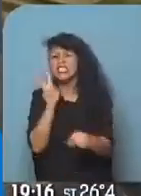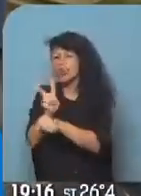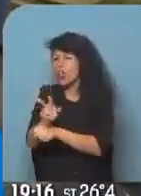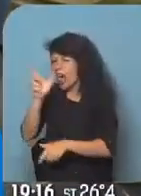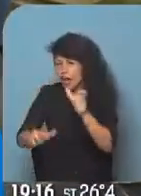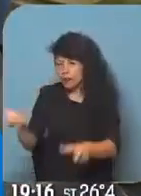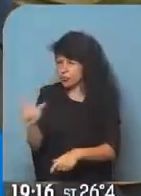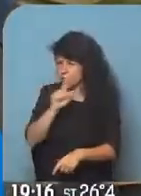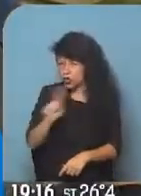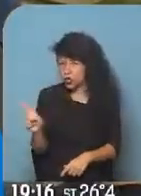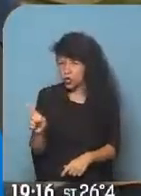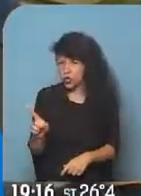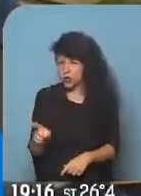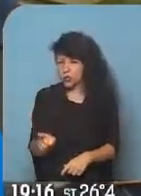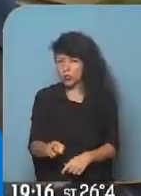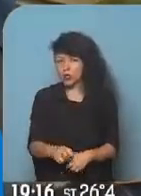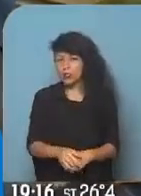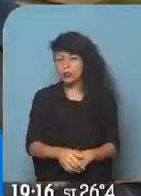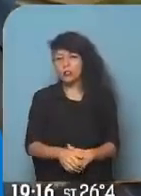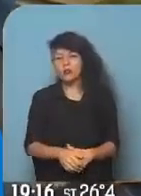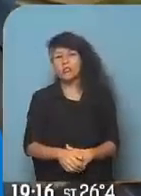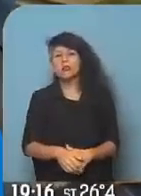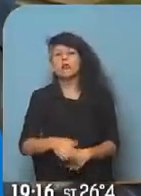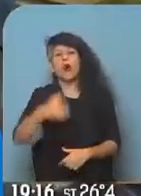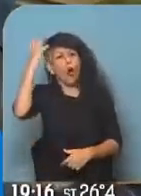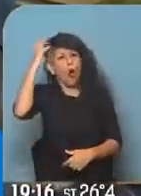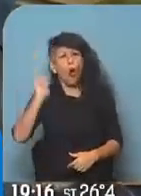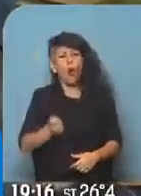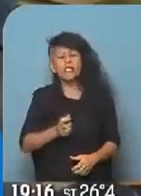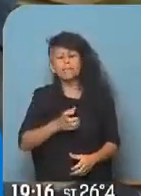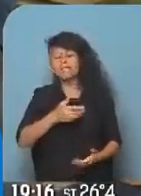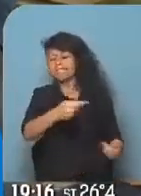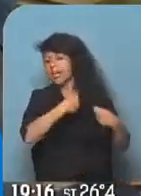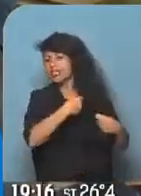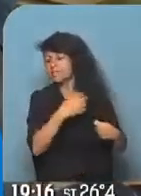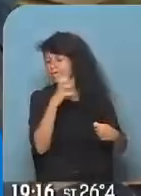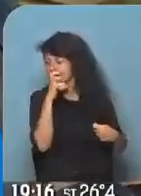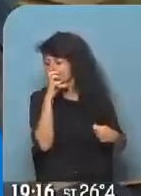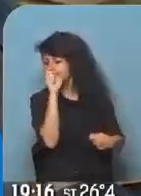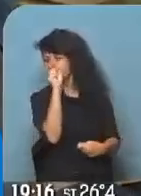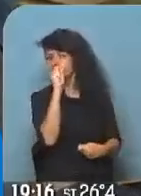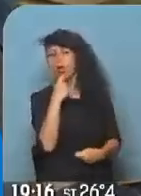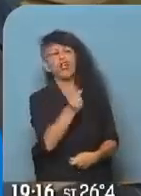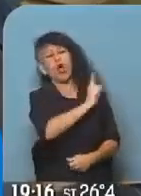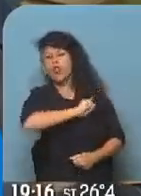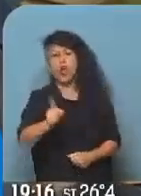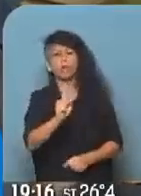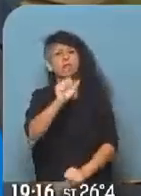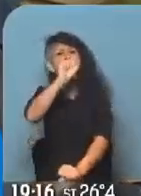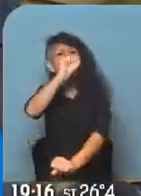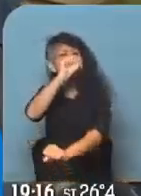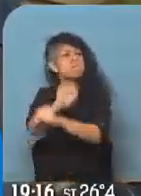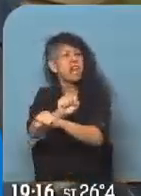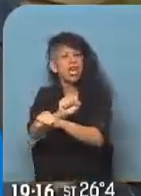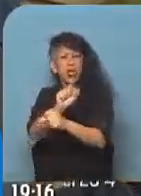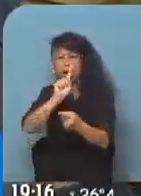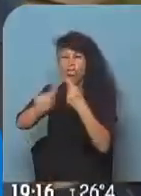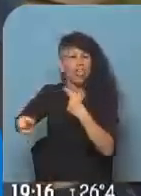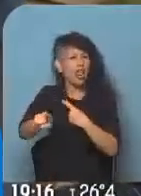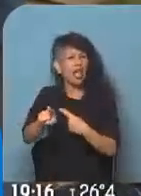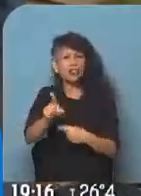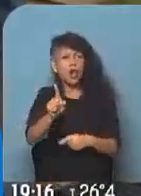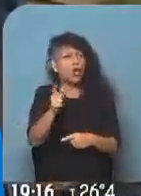gente. Se la bancó el juez y dijo que no va a meter a nadie preso que no tenga motivo